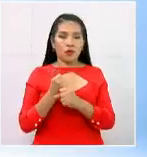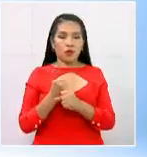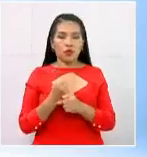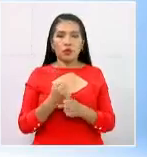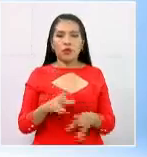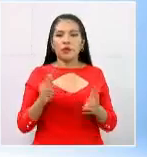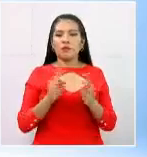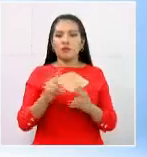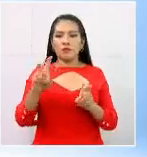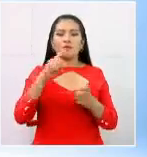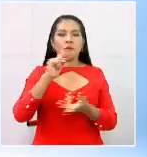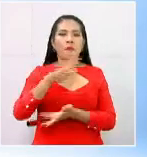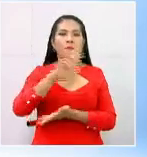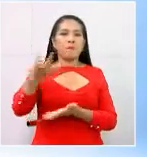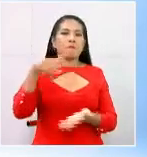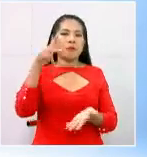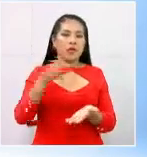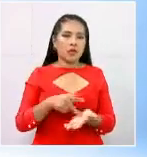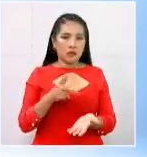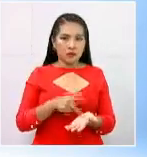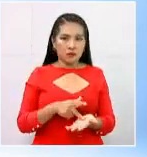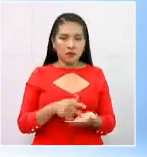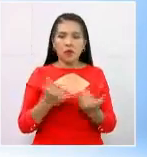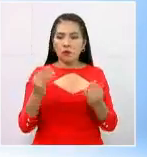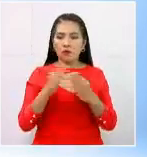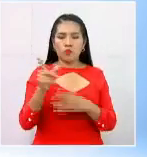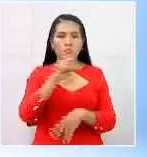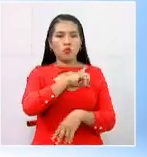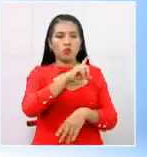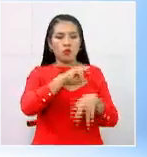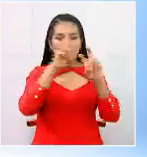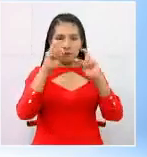en la zona del Plan 3000. La policía investiga este hecho.